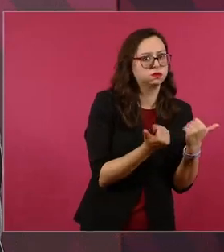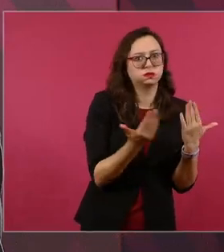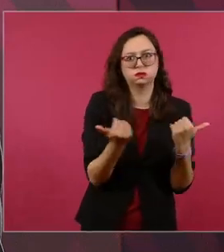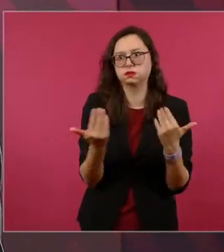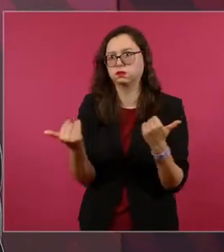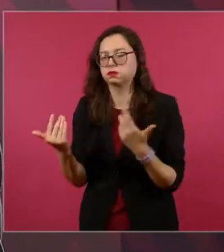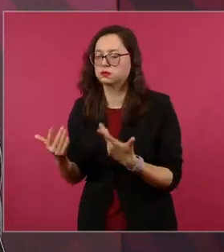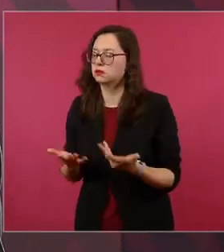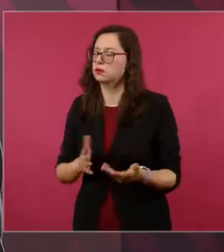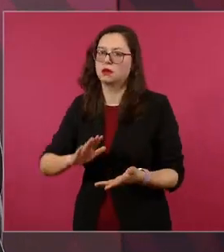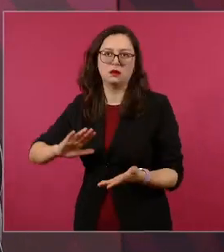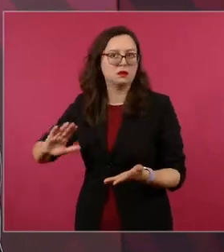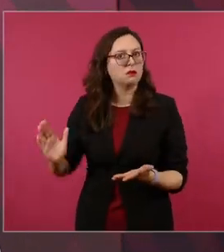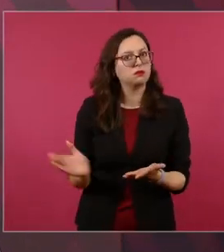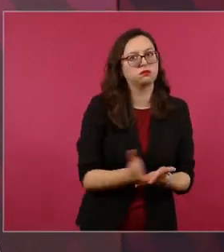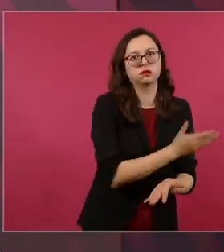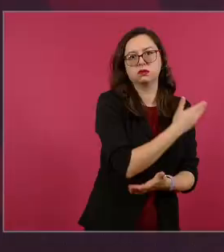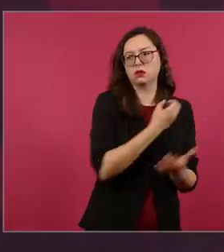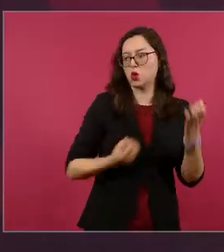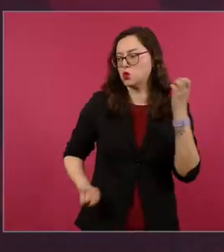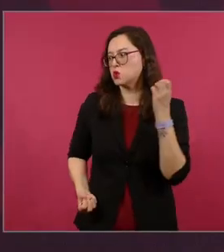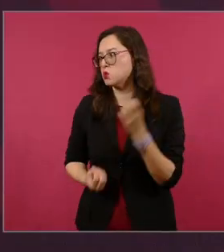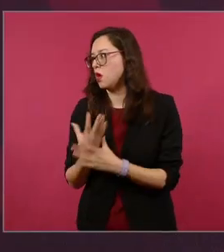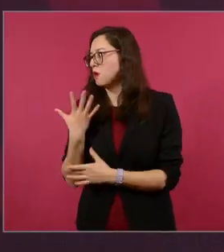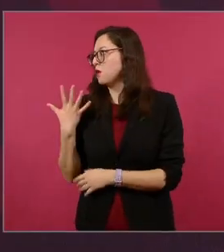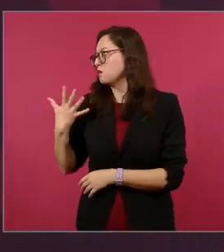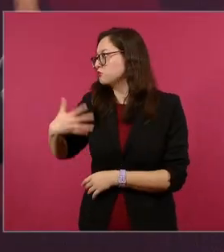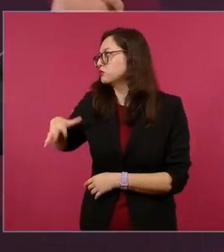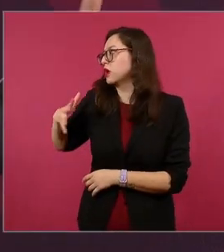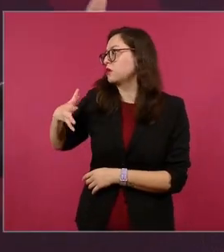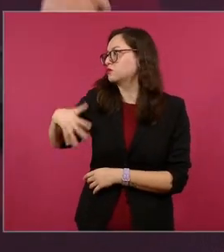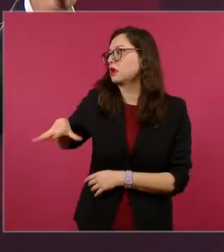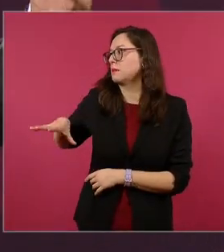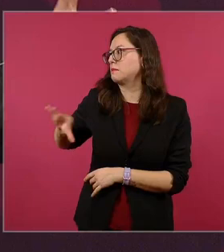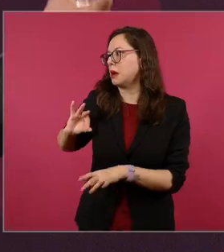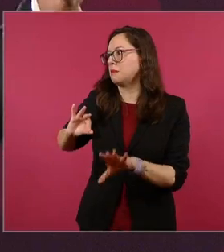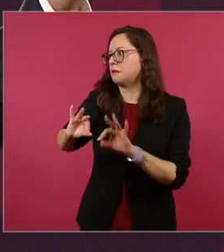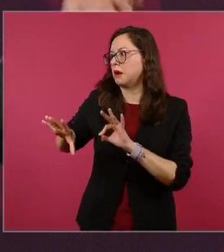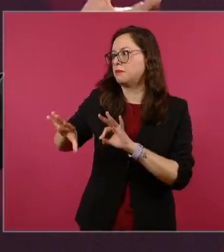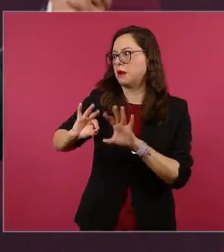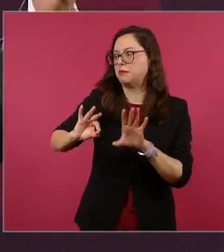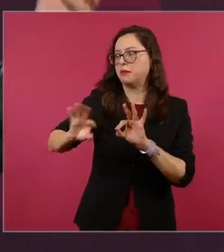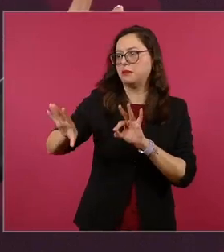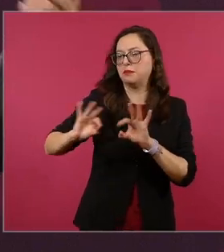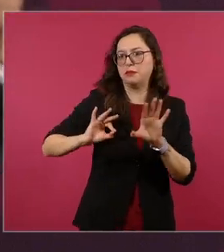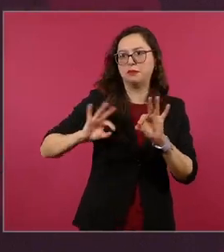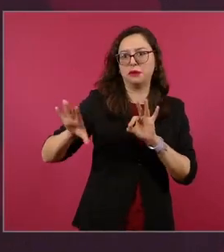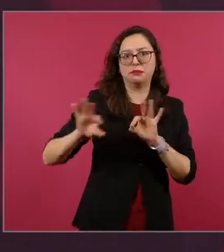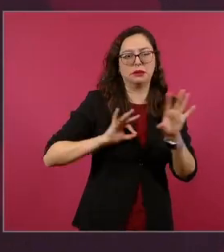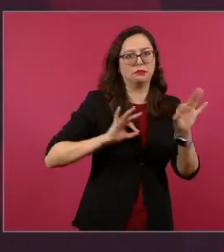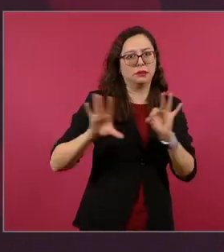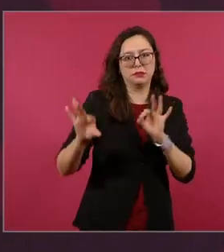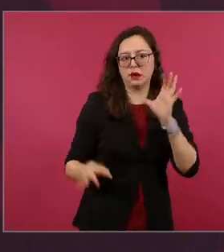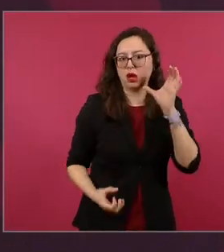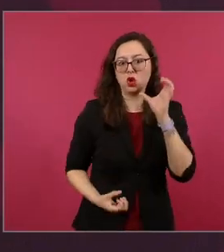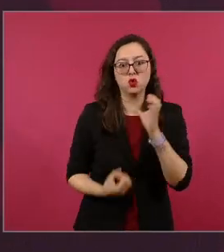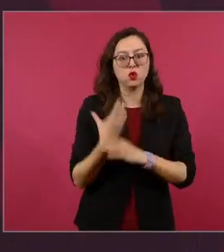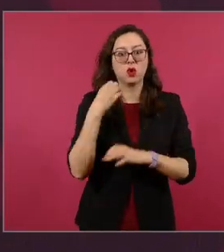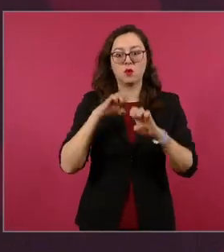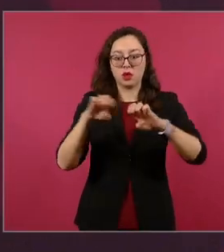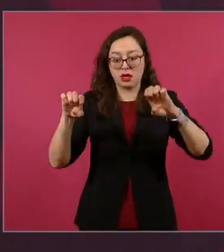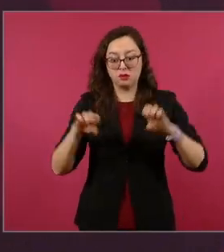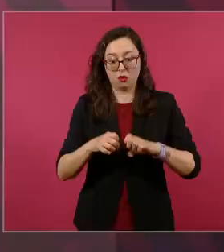etcétera, etcétera, etcétera, etcétera. Y a ver, vamos a